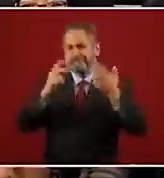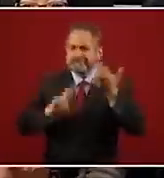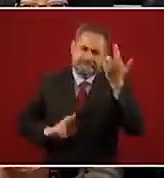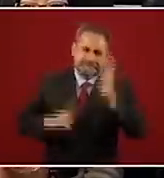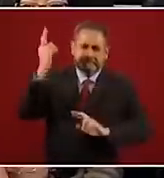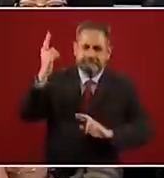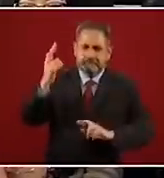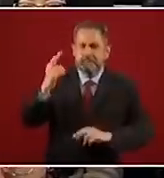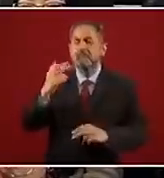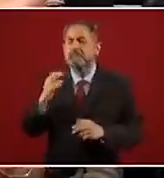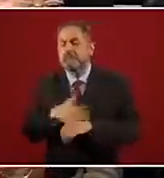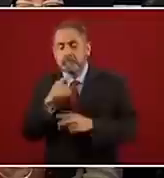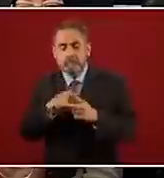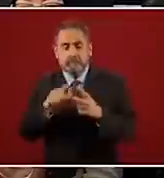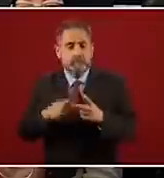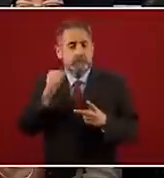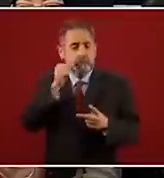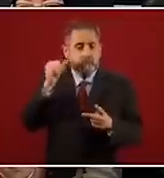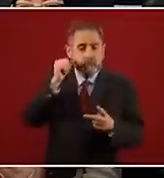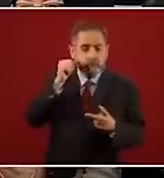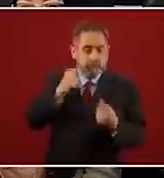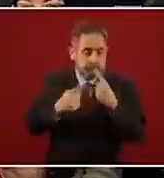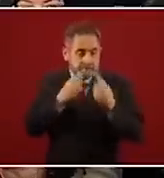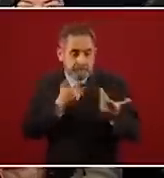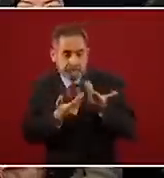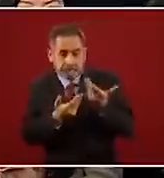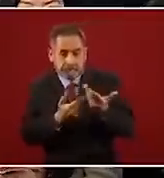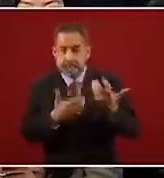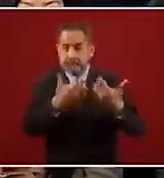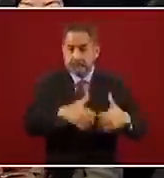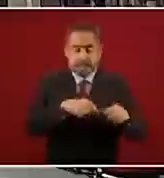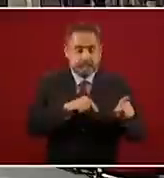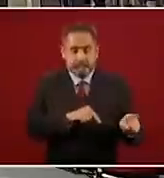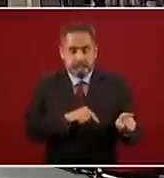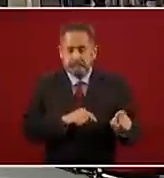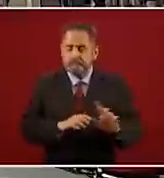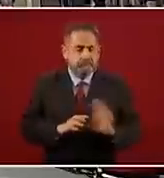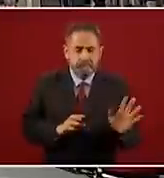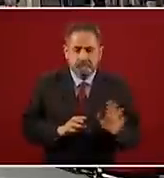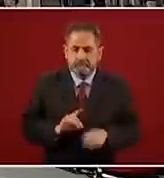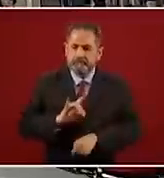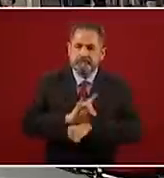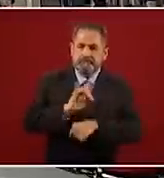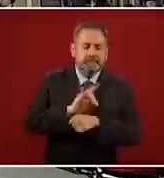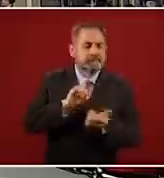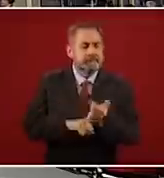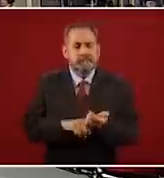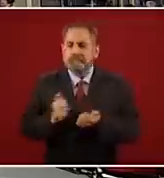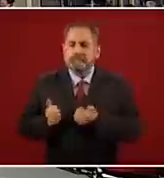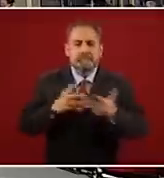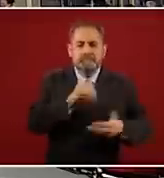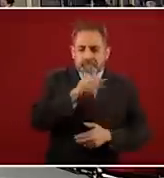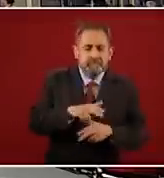La primera, que ayer las negociaciones por parte de la empresa fueron una simulación, no llevaron nada